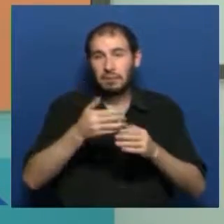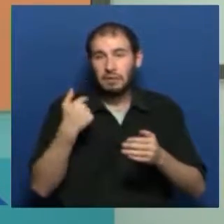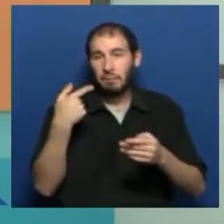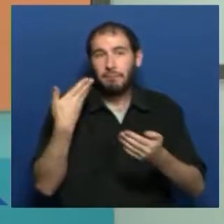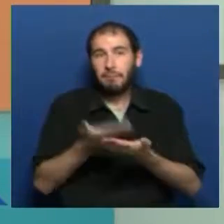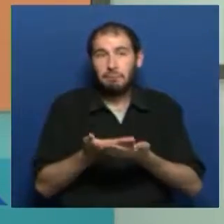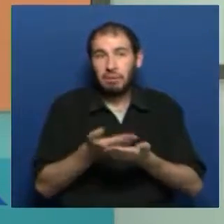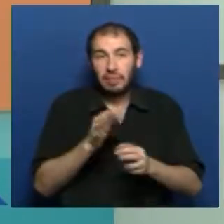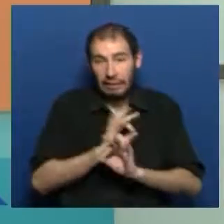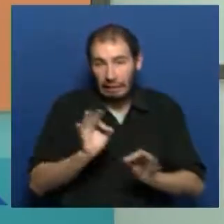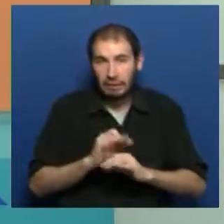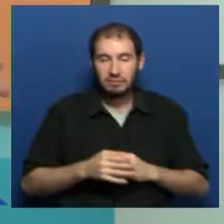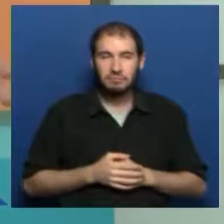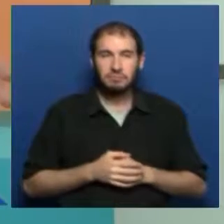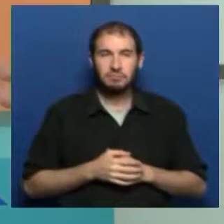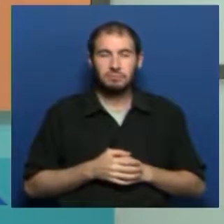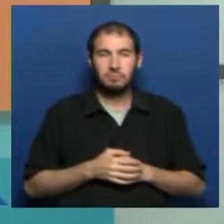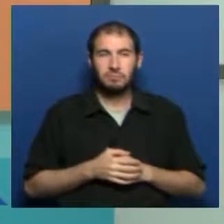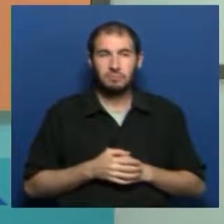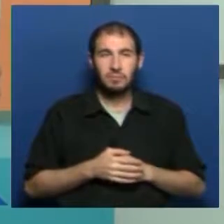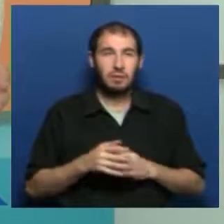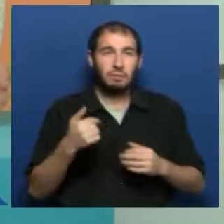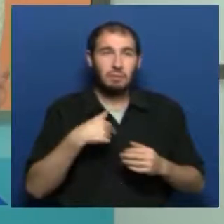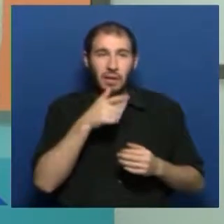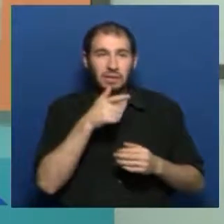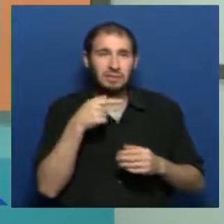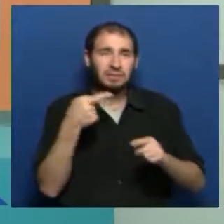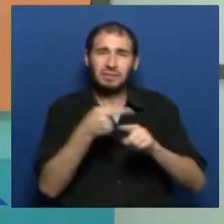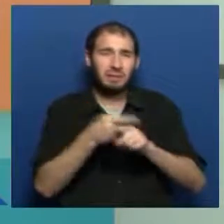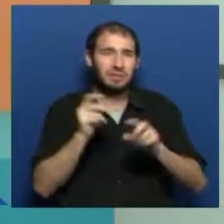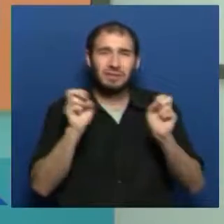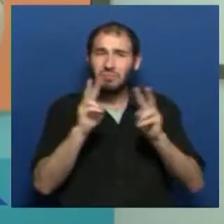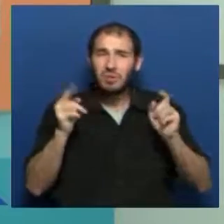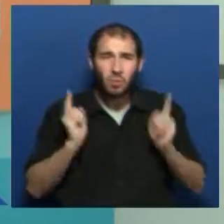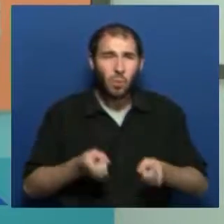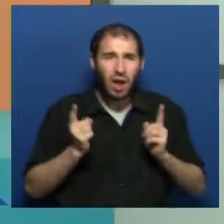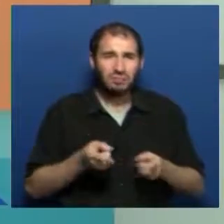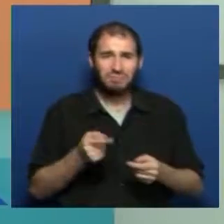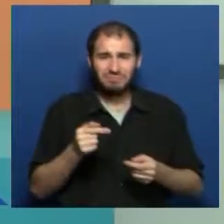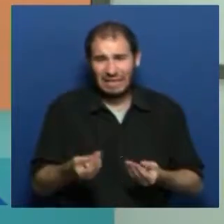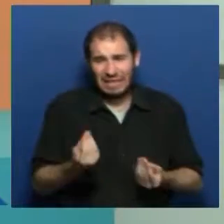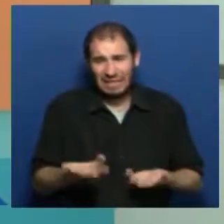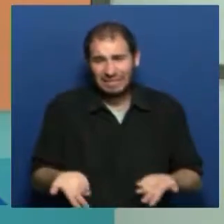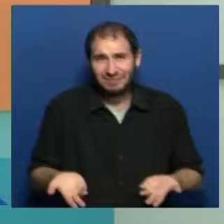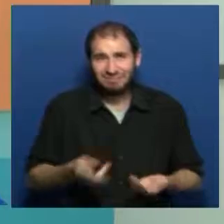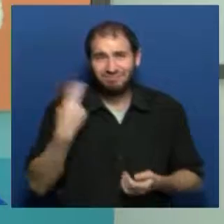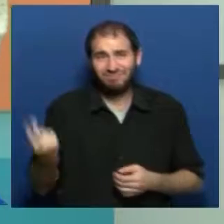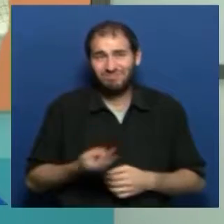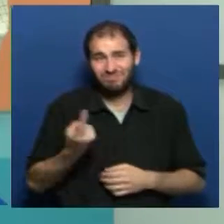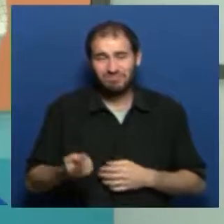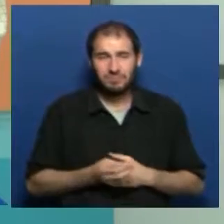de ninguna especie, entonces digo, seguir insistiendo sobre este tema no tiene sentido.